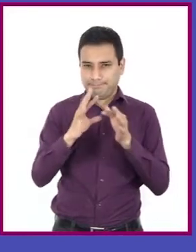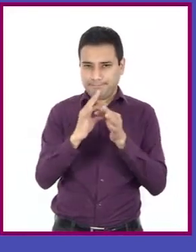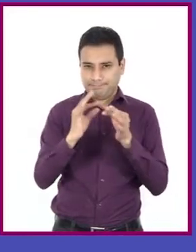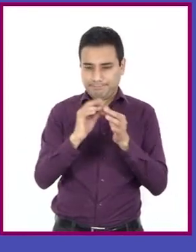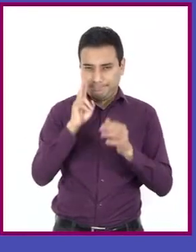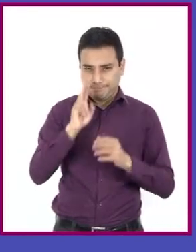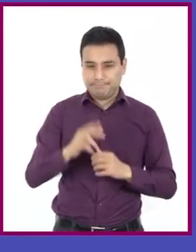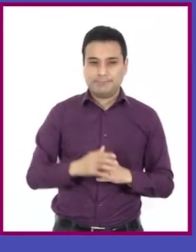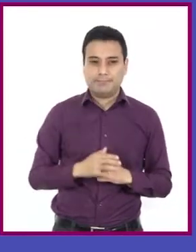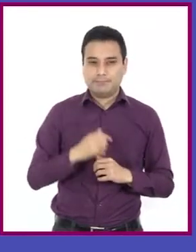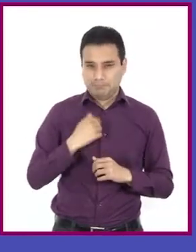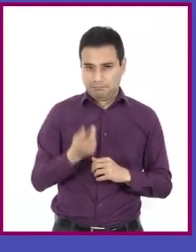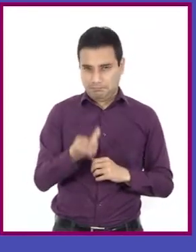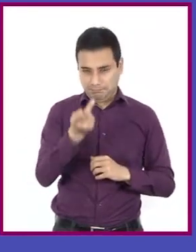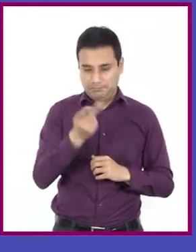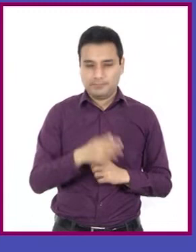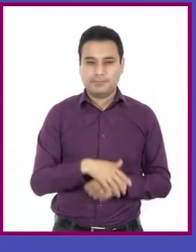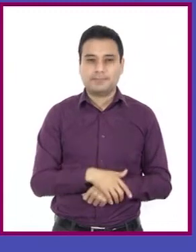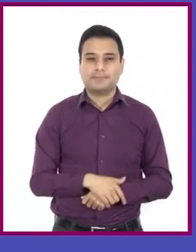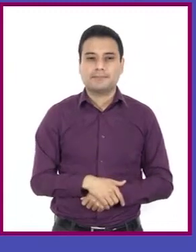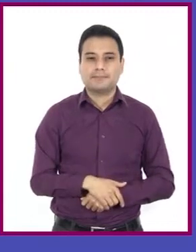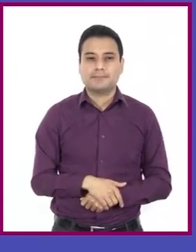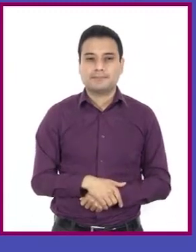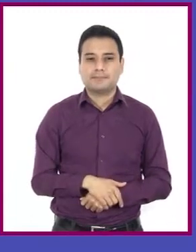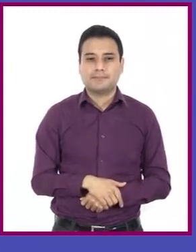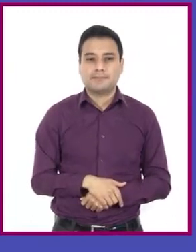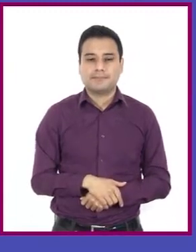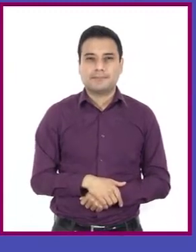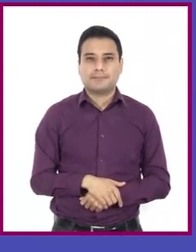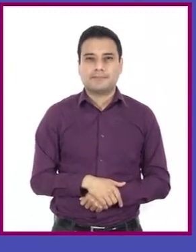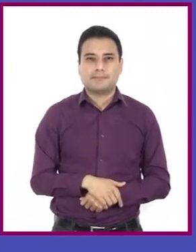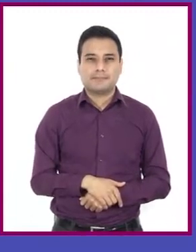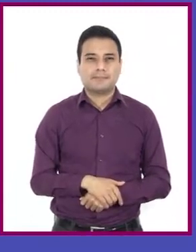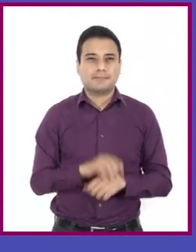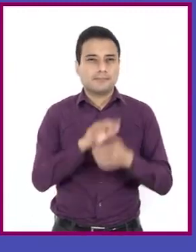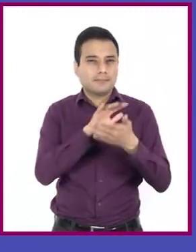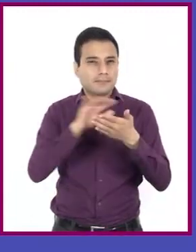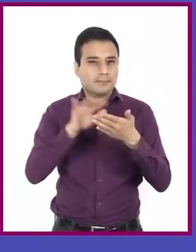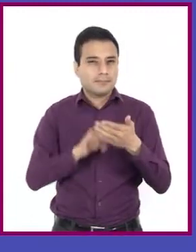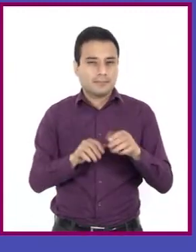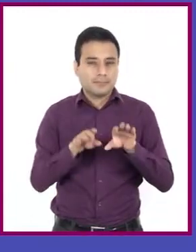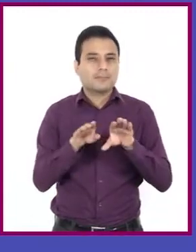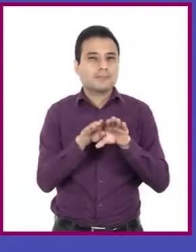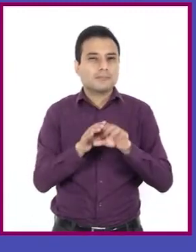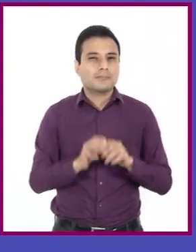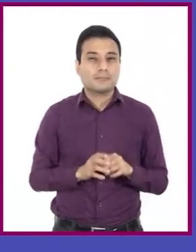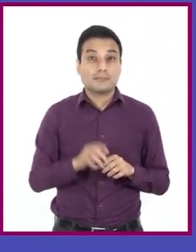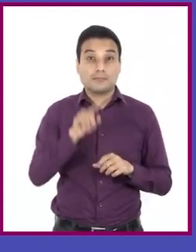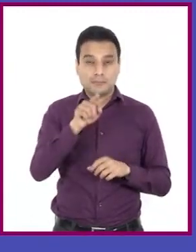Permítanme hacerles algunas preguntas. ¿Cómo lo leyeron? ¿De arriba